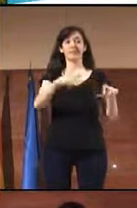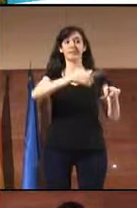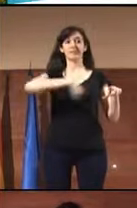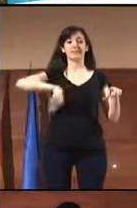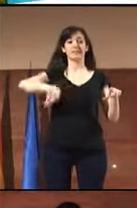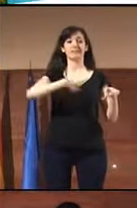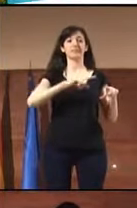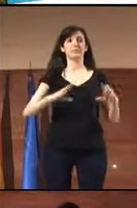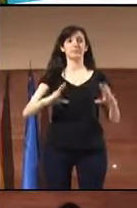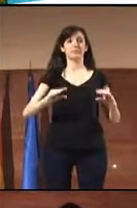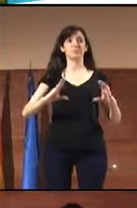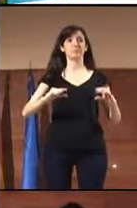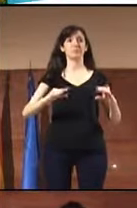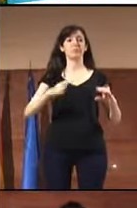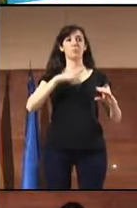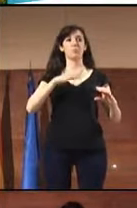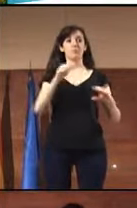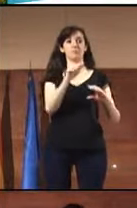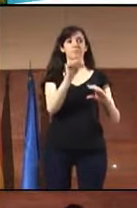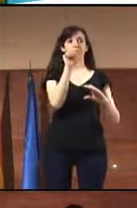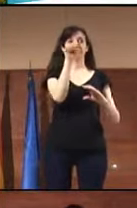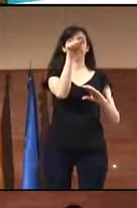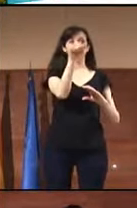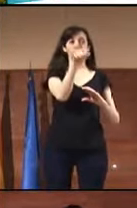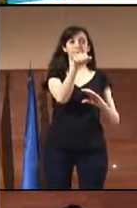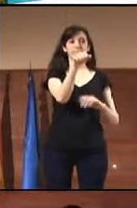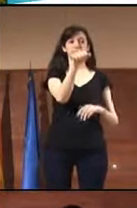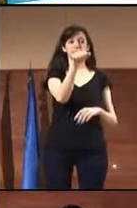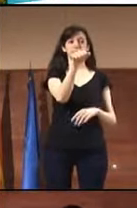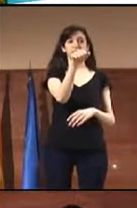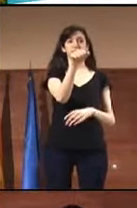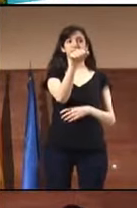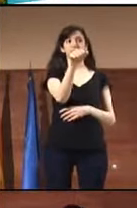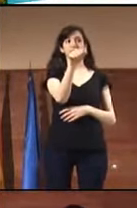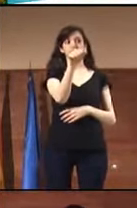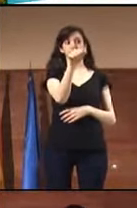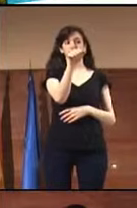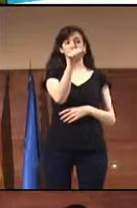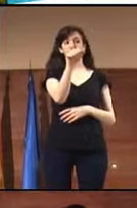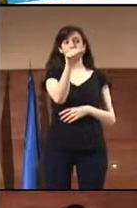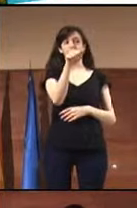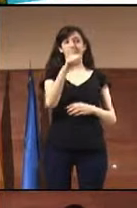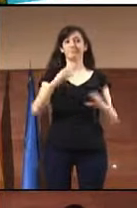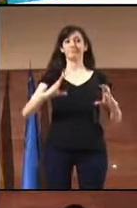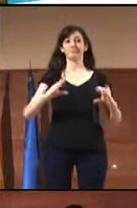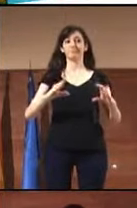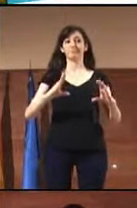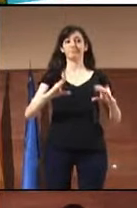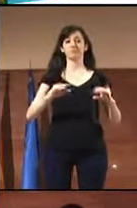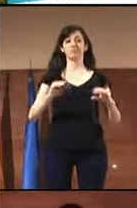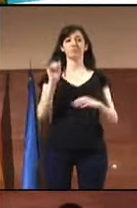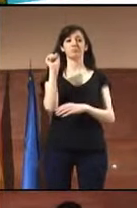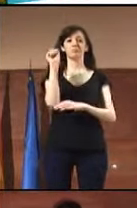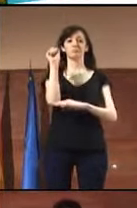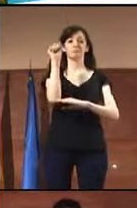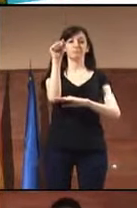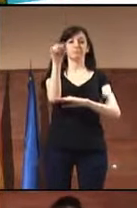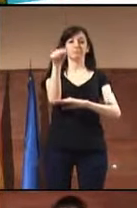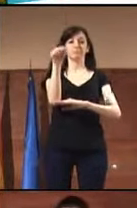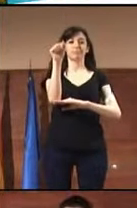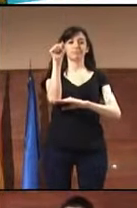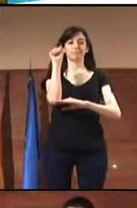sea, que podamos echar ese respaldo para adelante y la anchura de la profundidad del asiento se quede con nuestras medidas